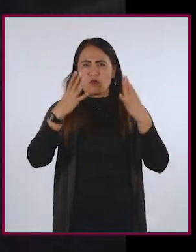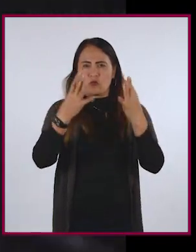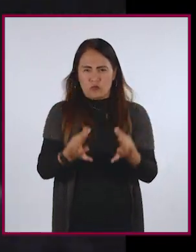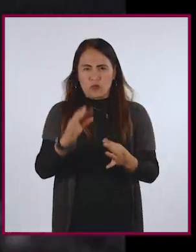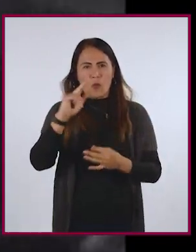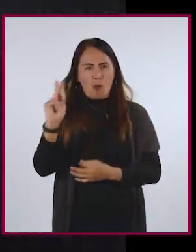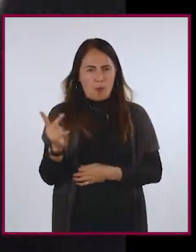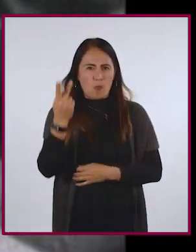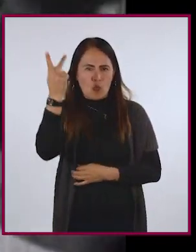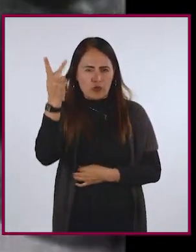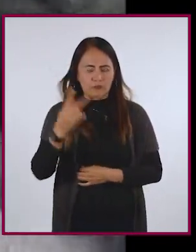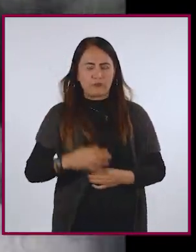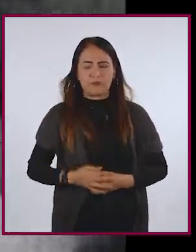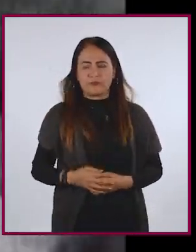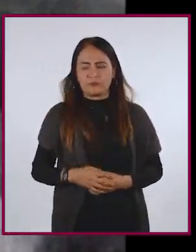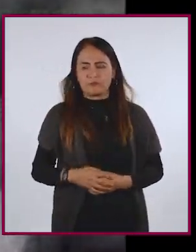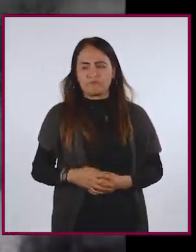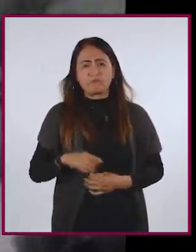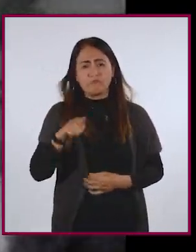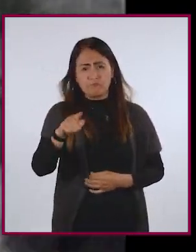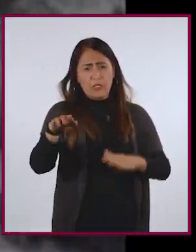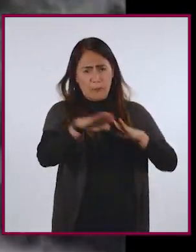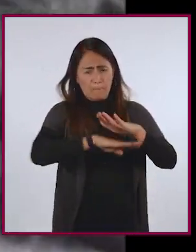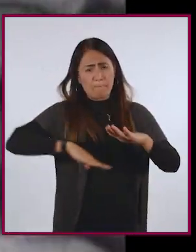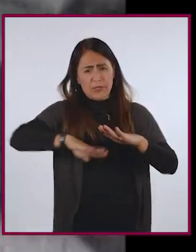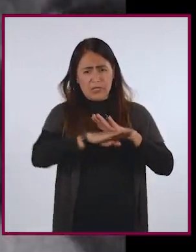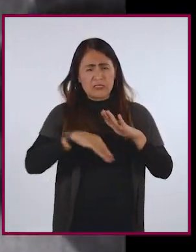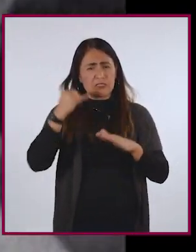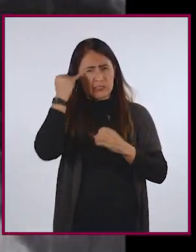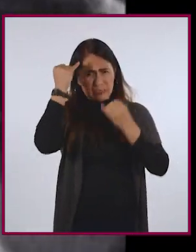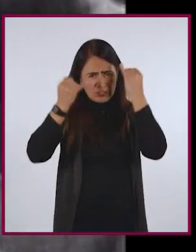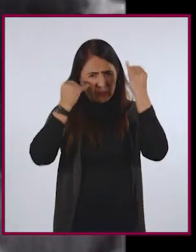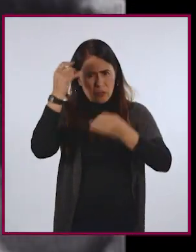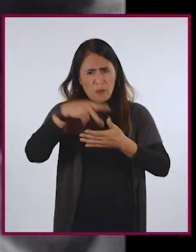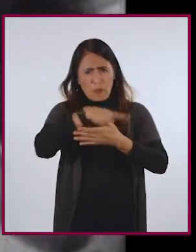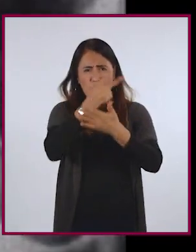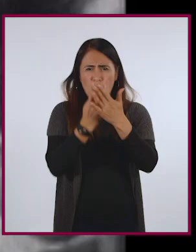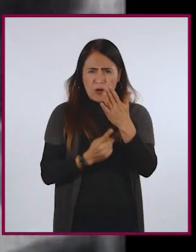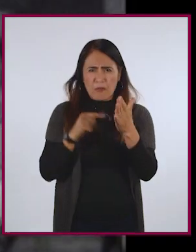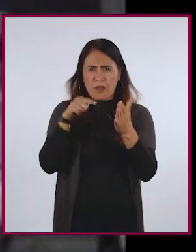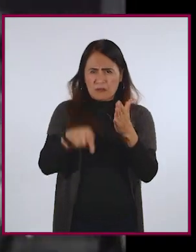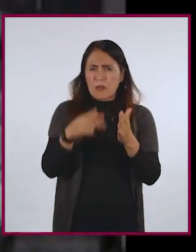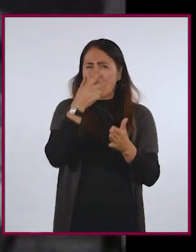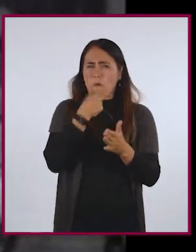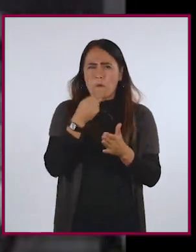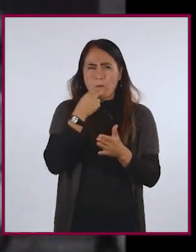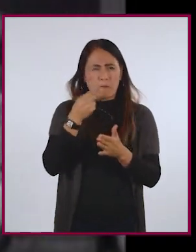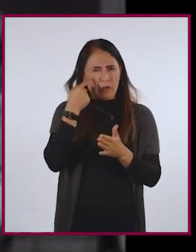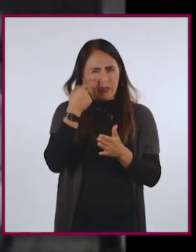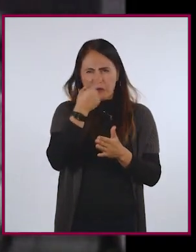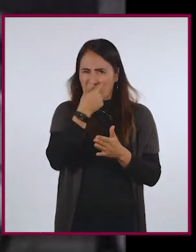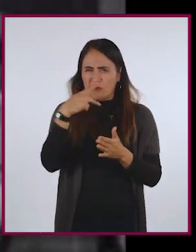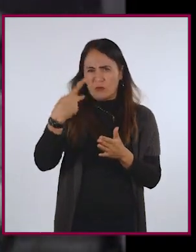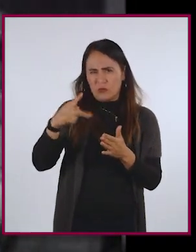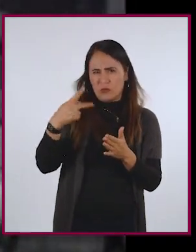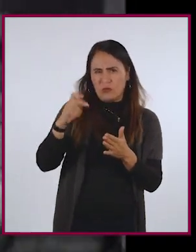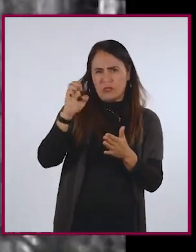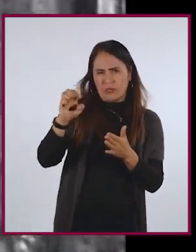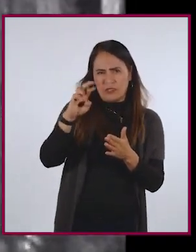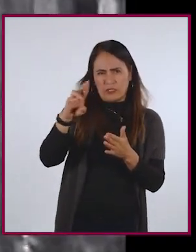fundado el Instituto Politécnico Nacional, con las bases ideológicas y los programas asentados por el visionario